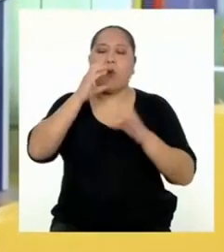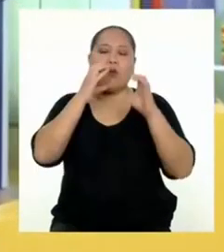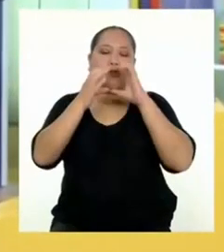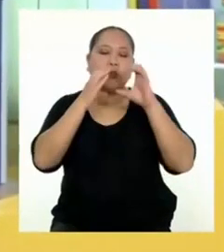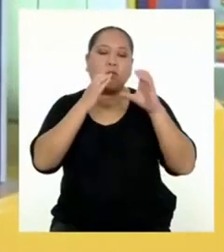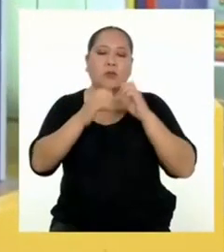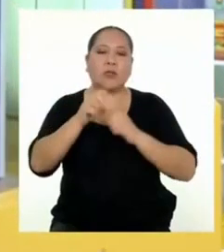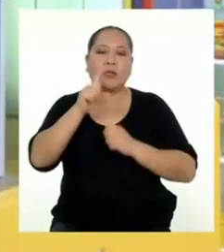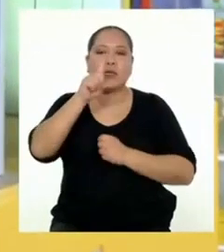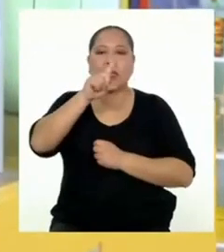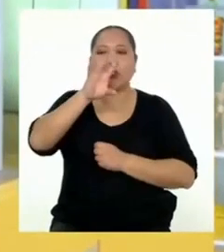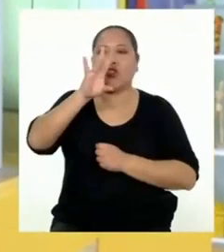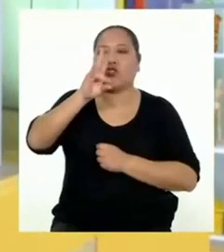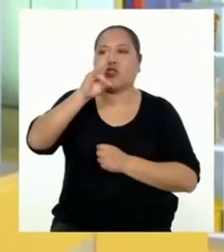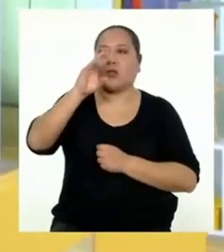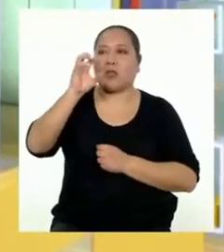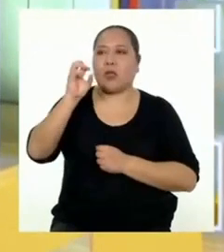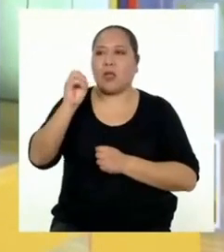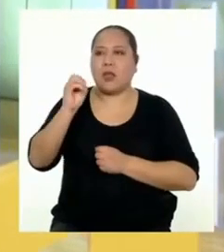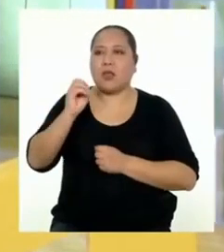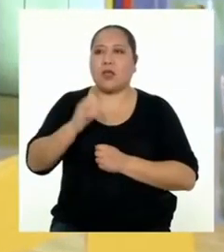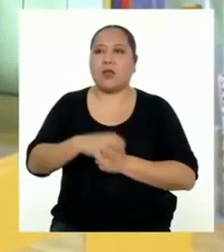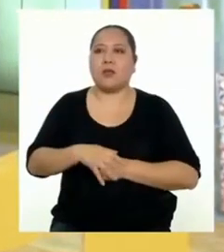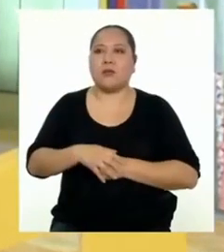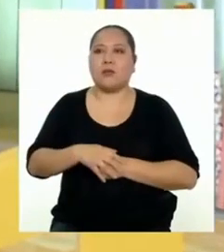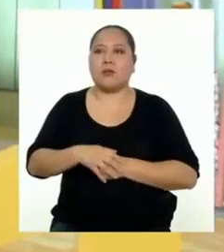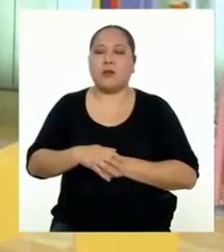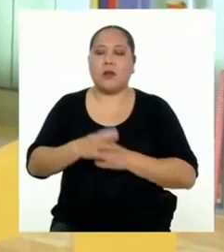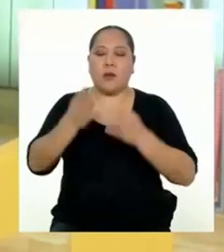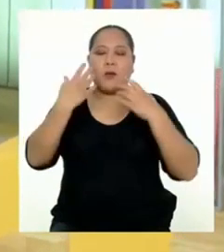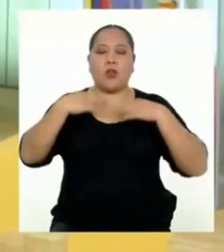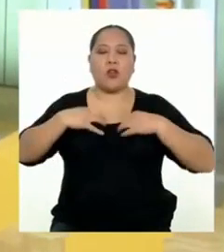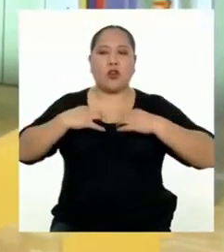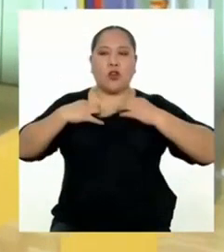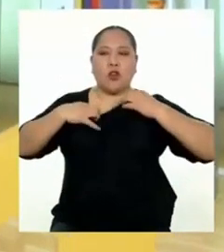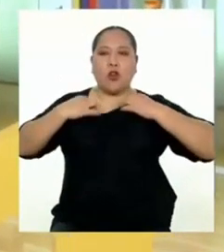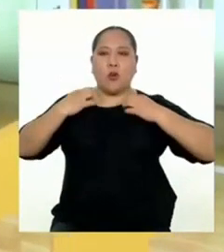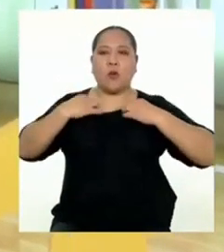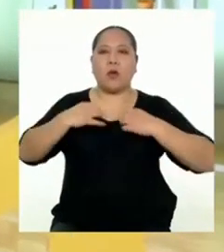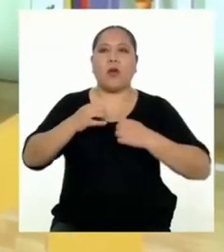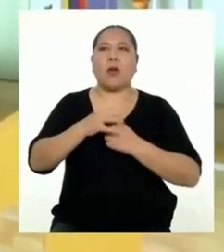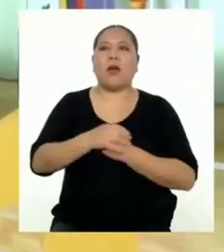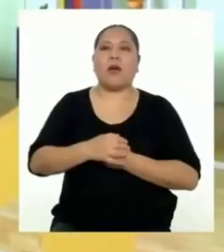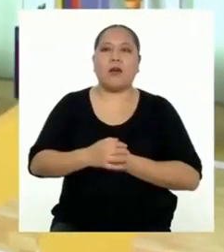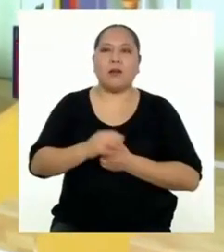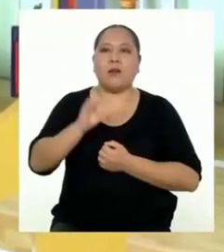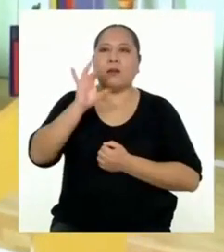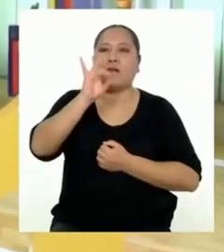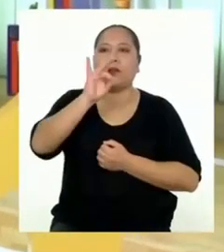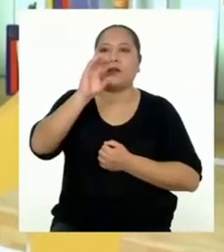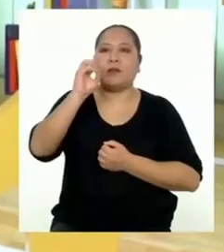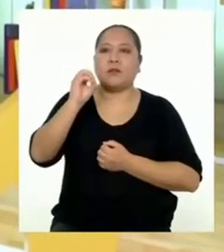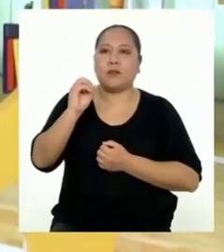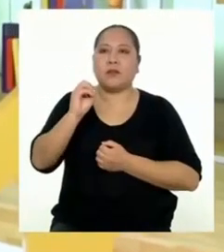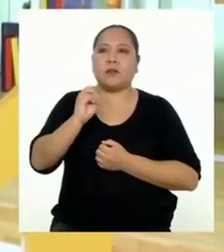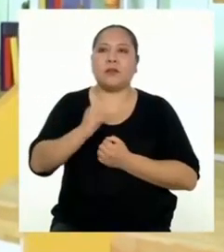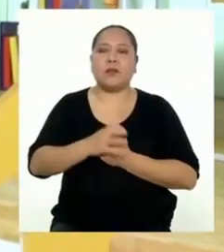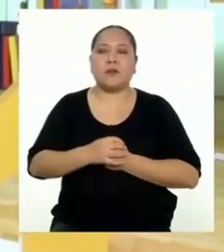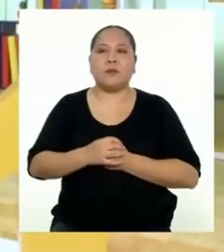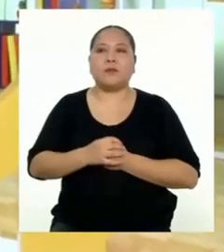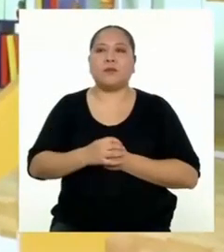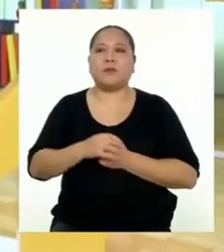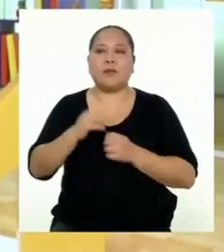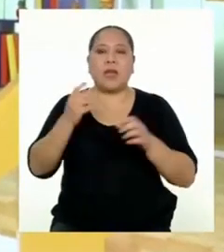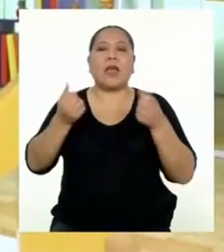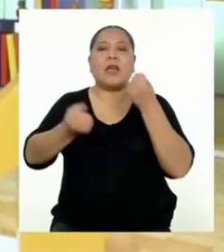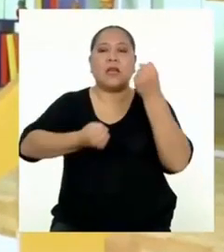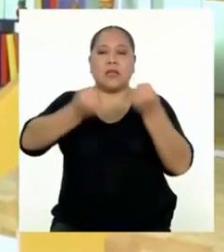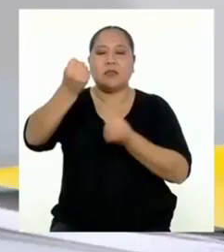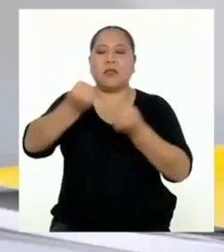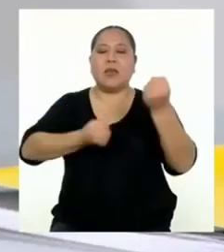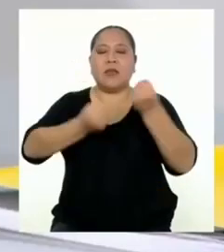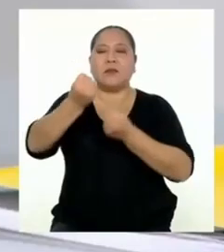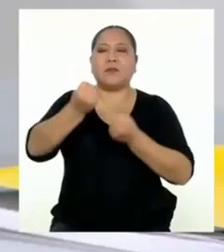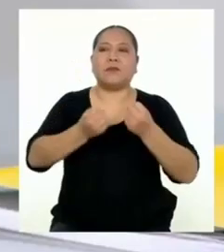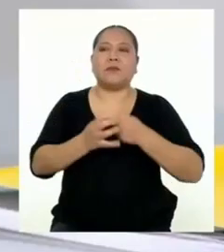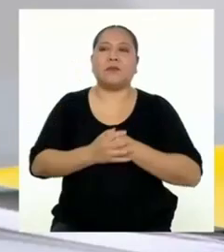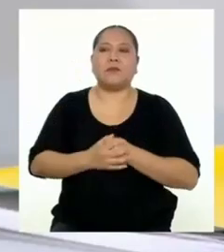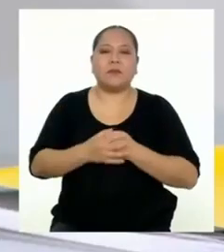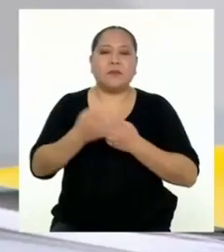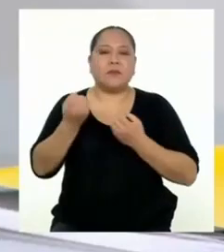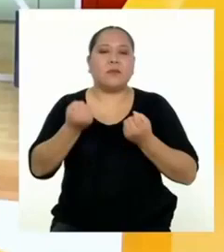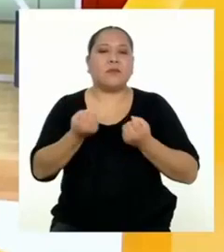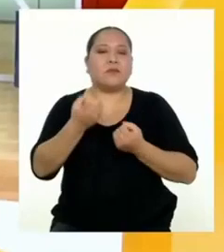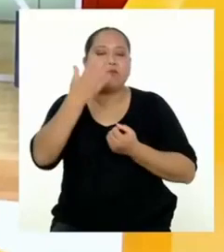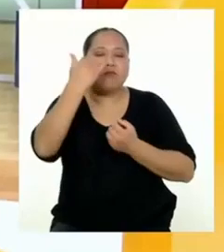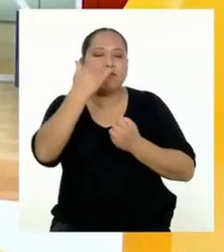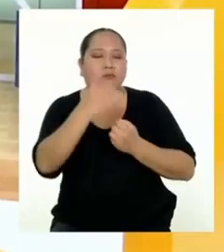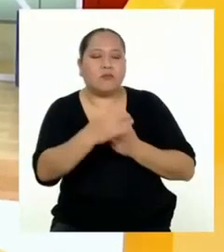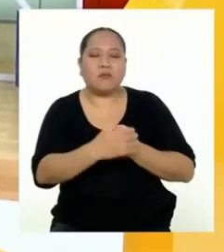telecomunicaciones, 170 soles, vestuario, 89 soles, y por último, transporte. ¿Qué